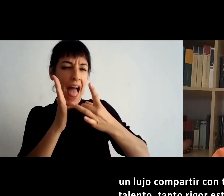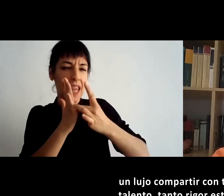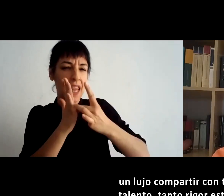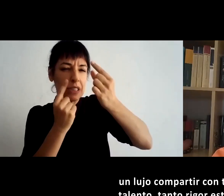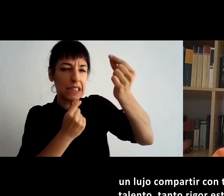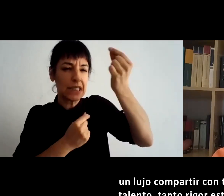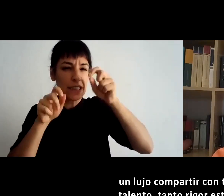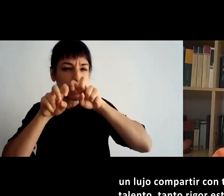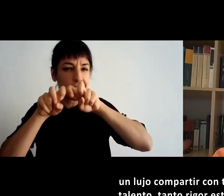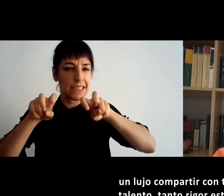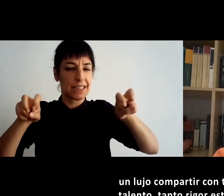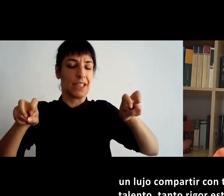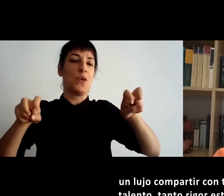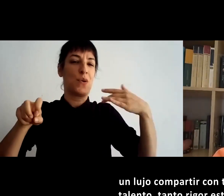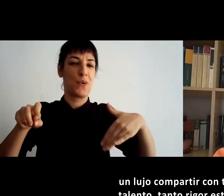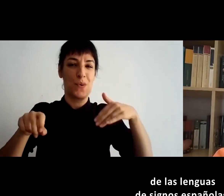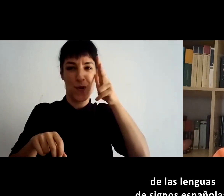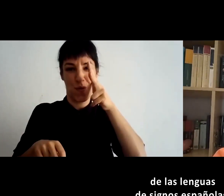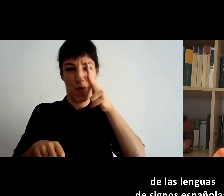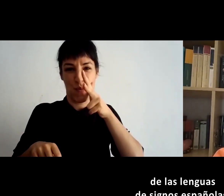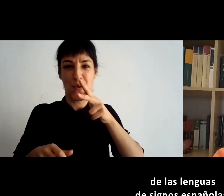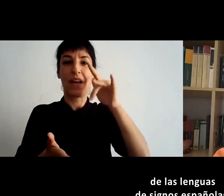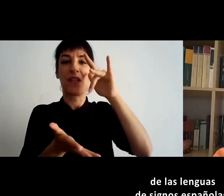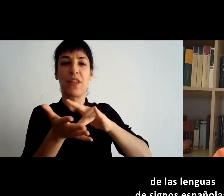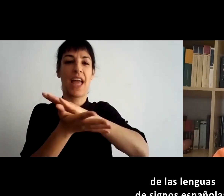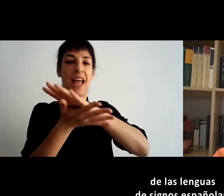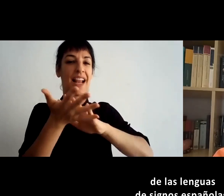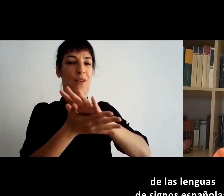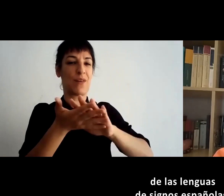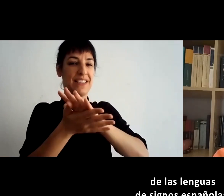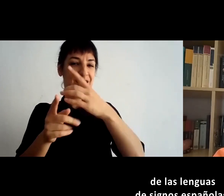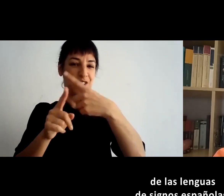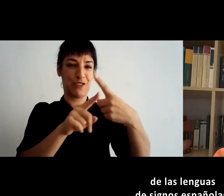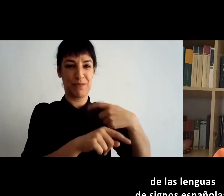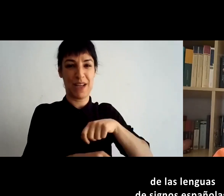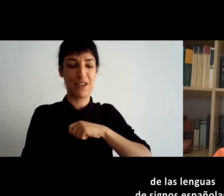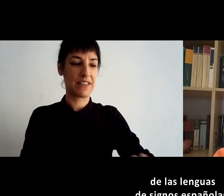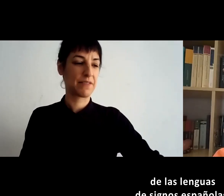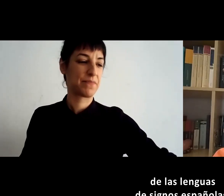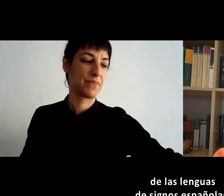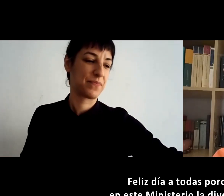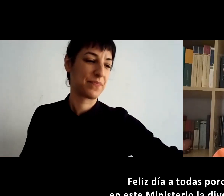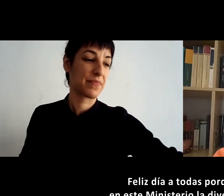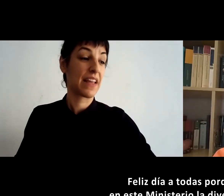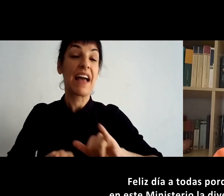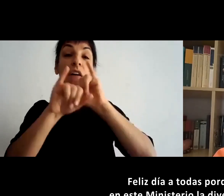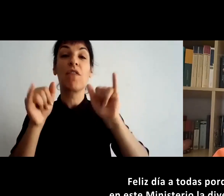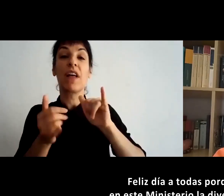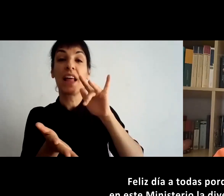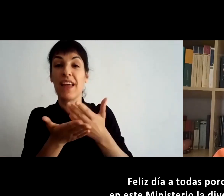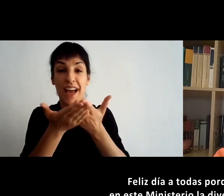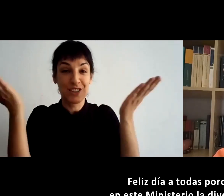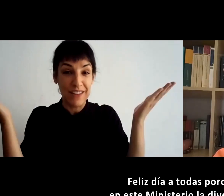rigor, este Día de las Lenguas de Signos Españolas. Feliz día a todas, porque